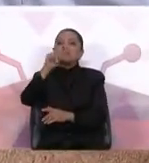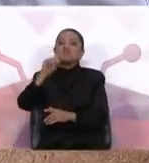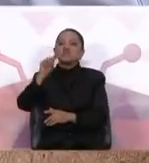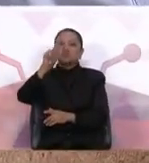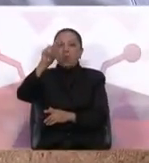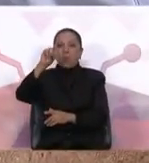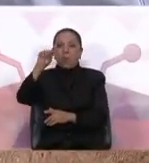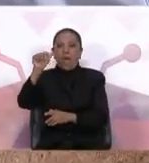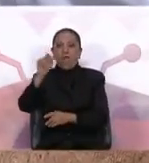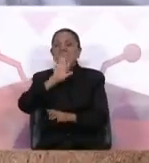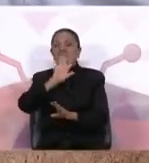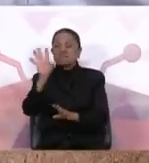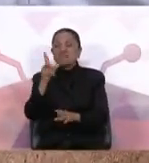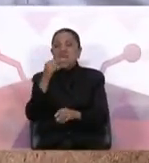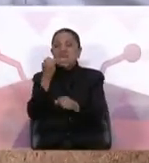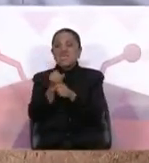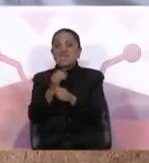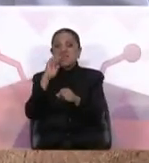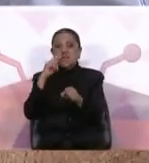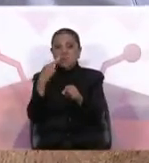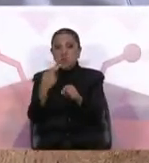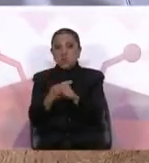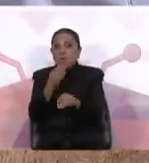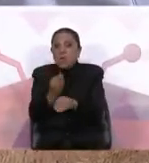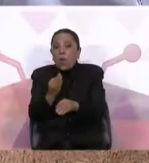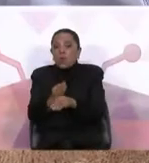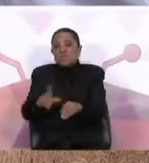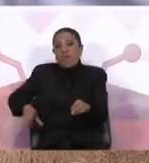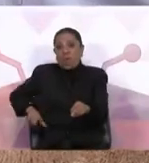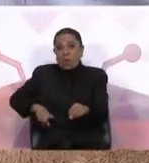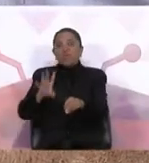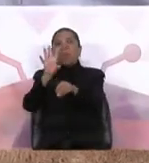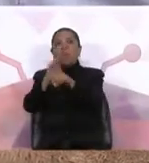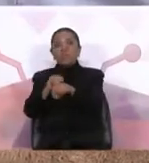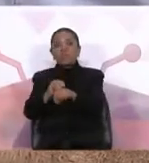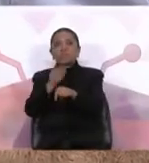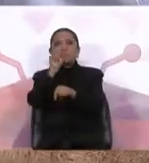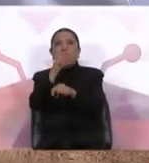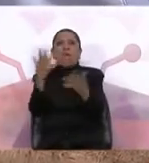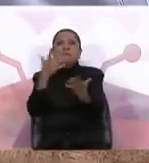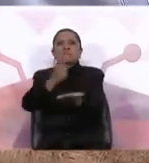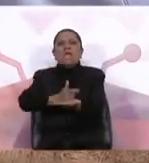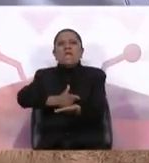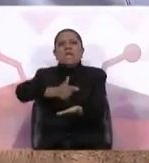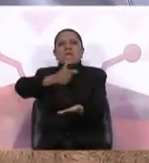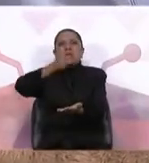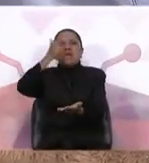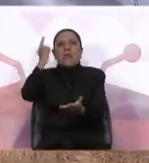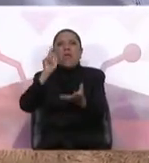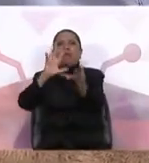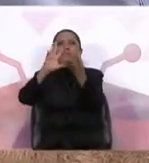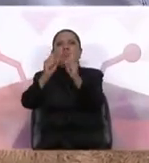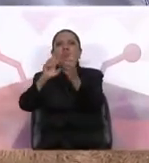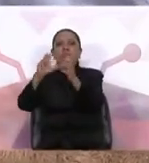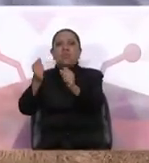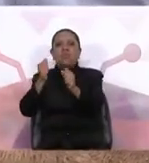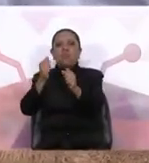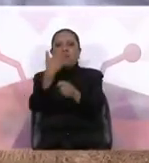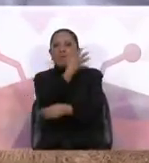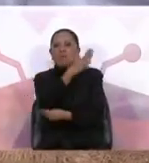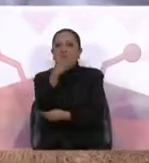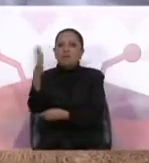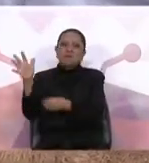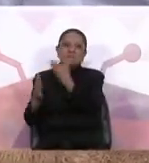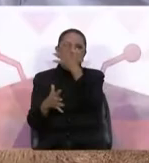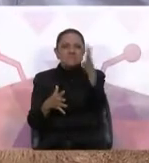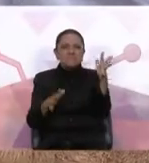gobierno actual genera una des frente a una deforestación gravísima de la sierra montenegro qué acciones